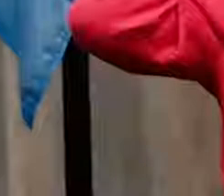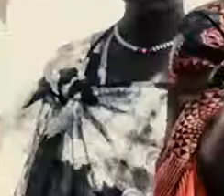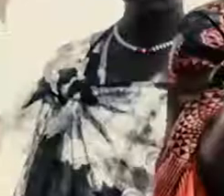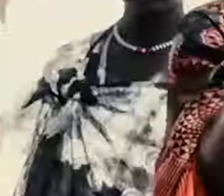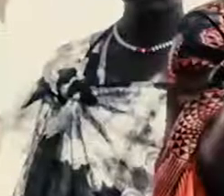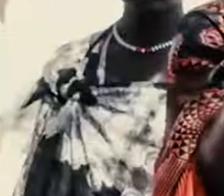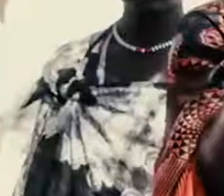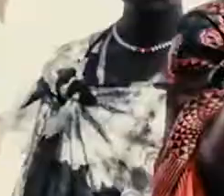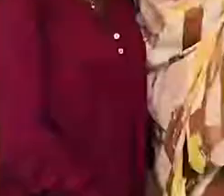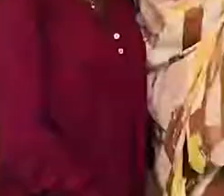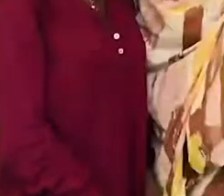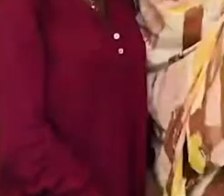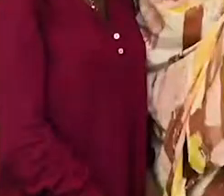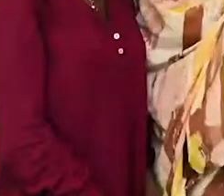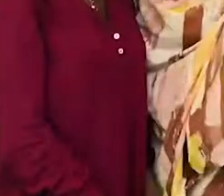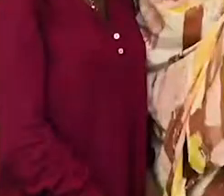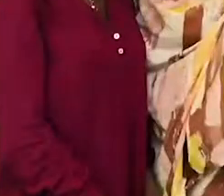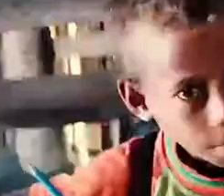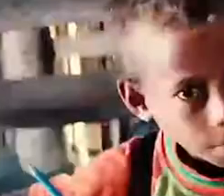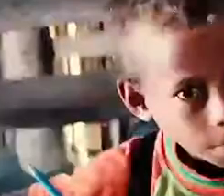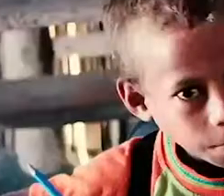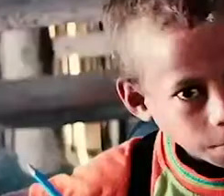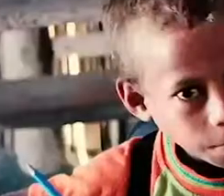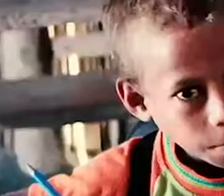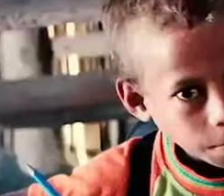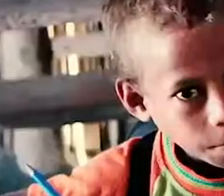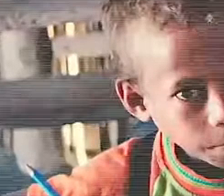liderazgo y plena participación en todos los sectores.